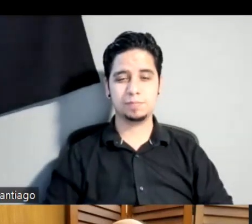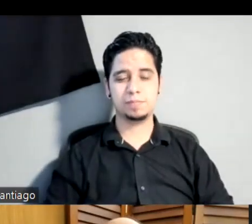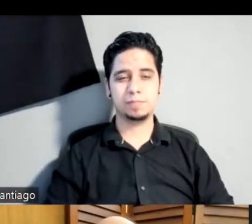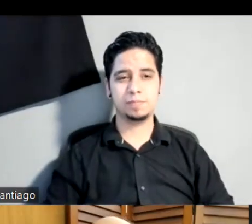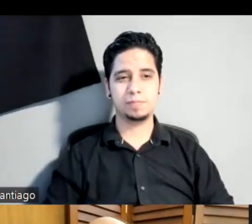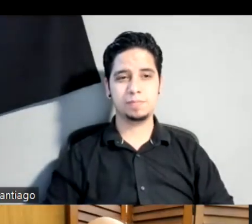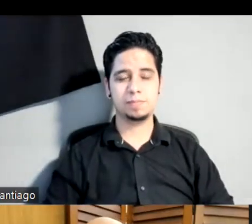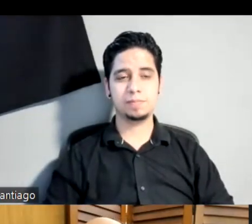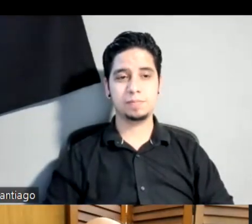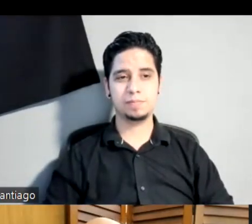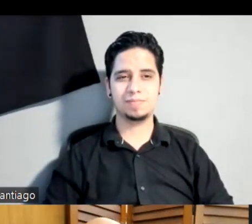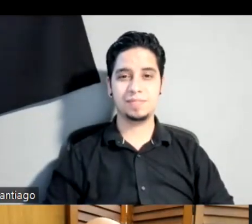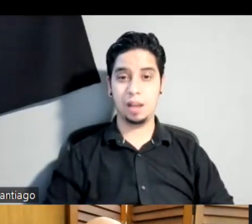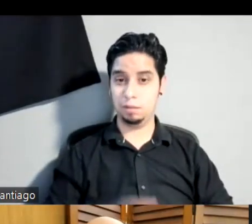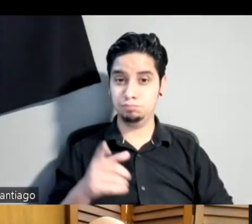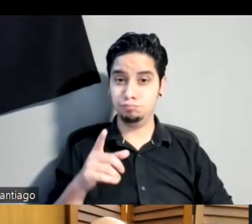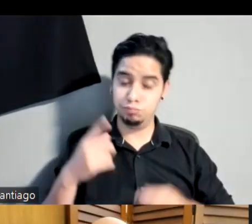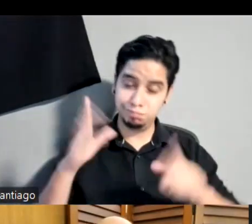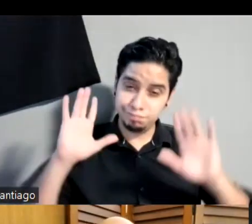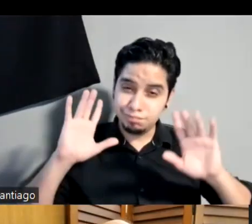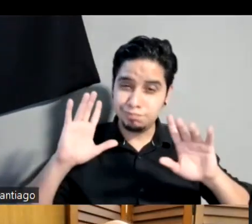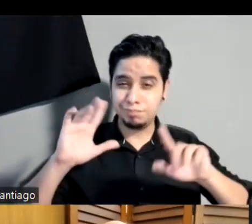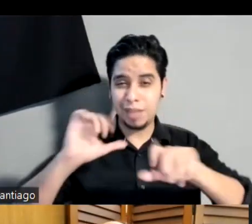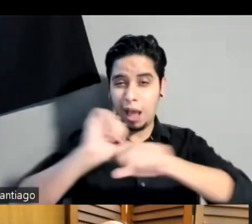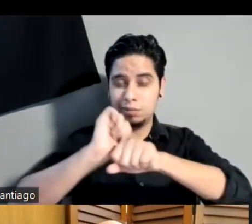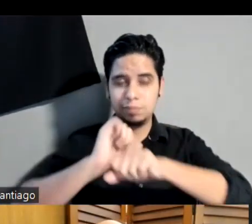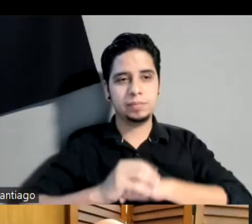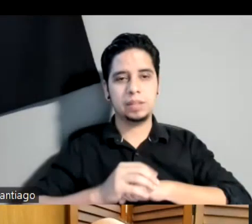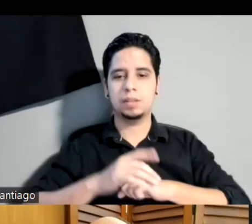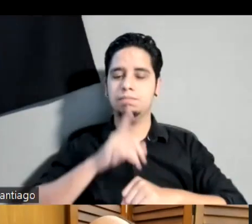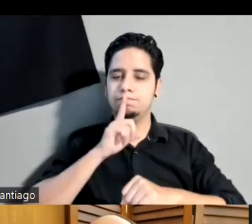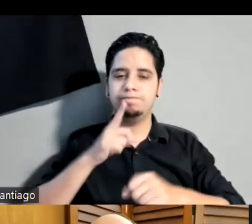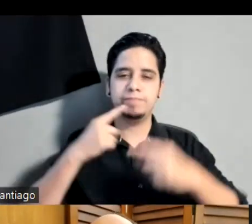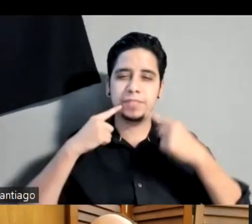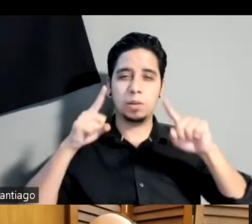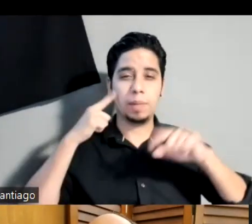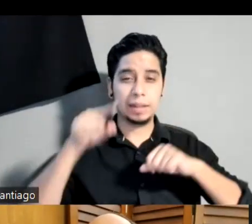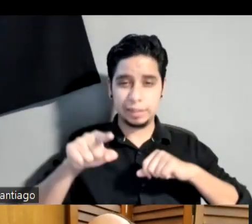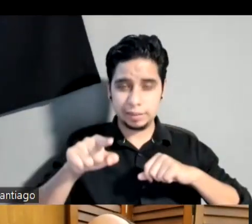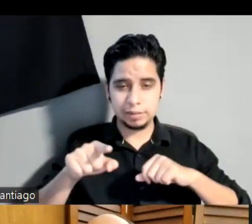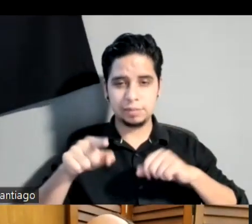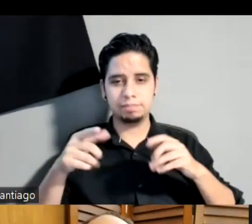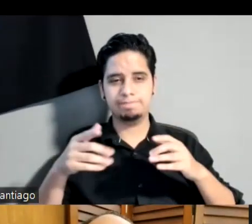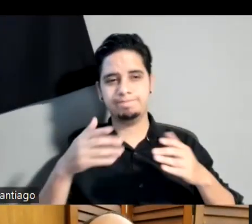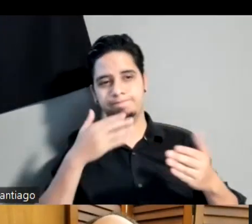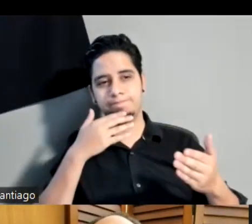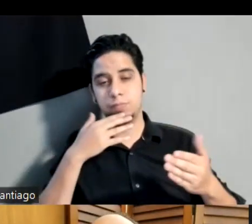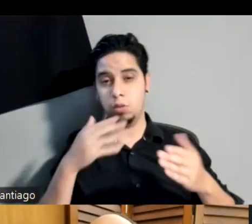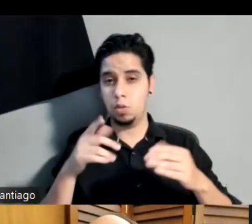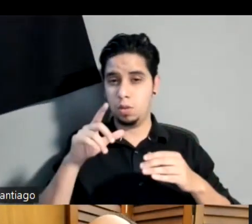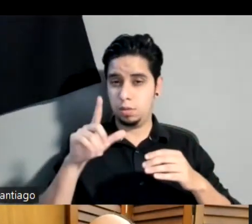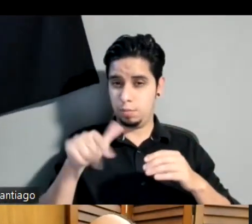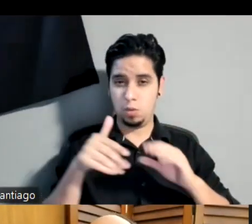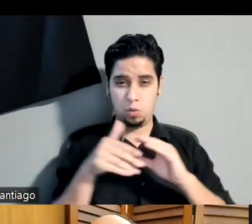Pues mira, de verdad, dice, ahí vamos. Jorge Armando, de verdad, mucho éxito. Y pues mira, nos cuentas cuando